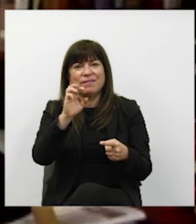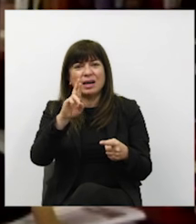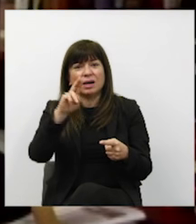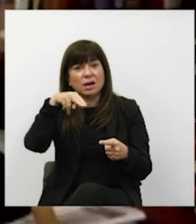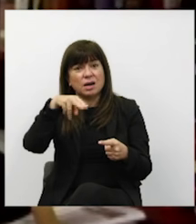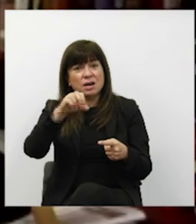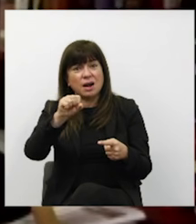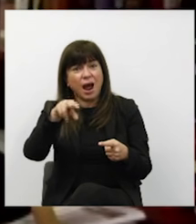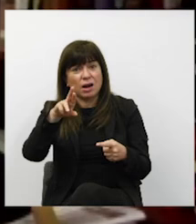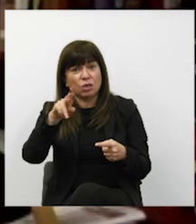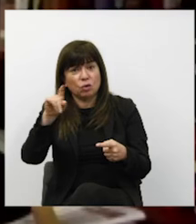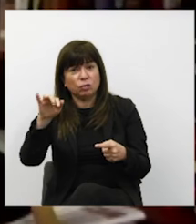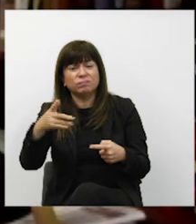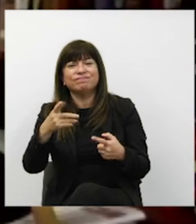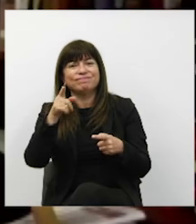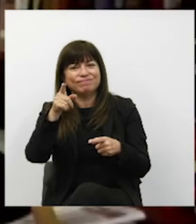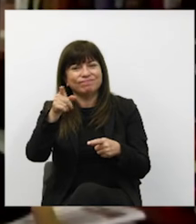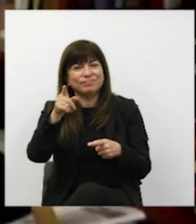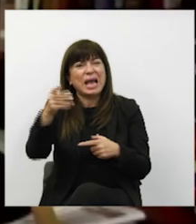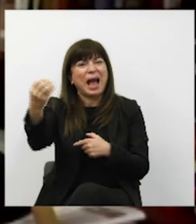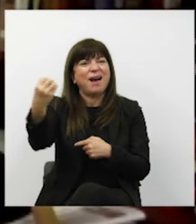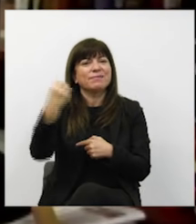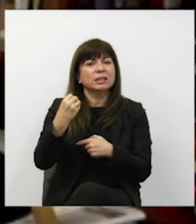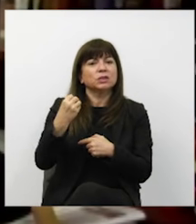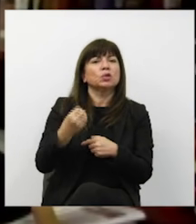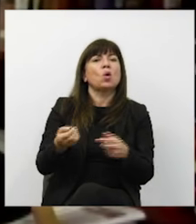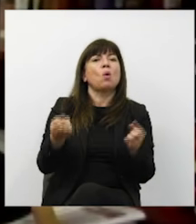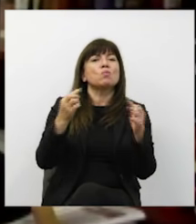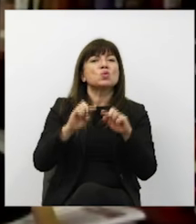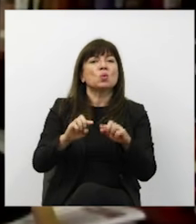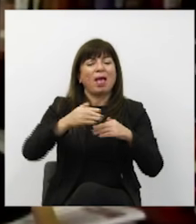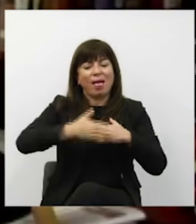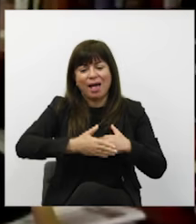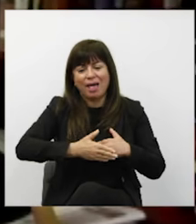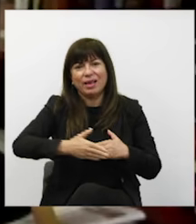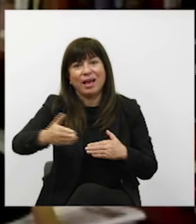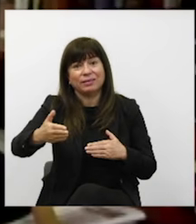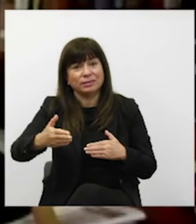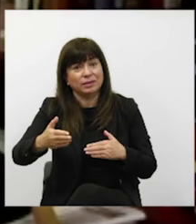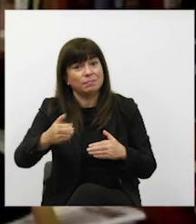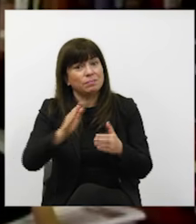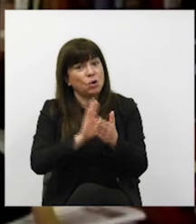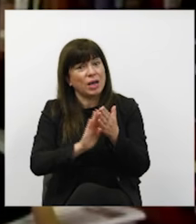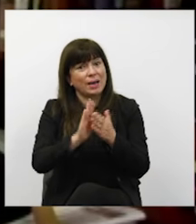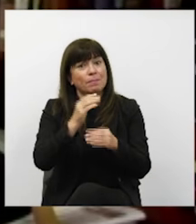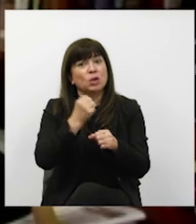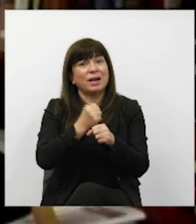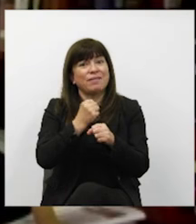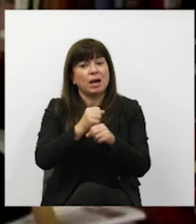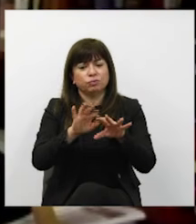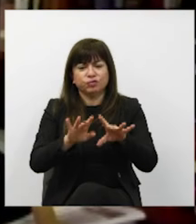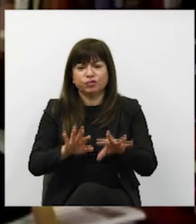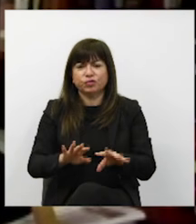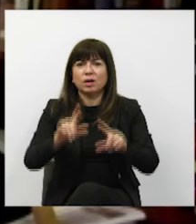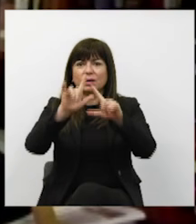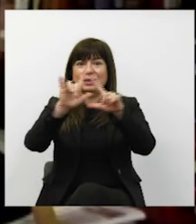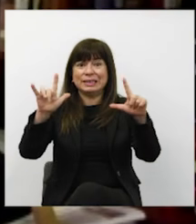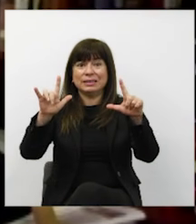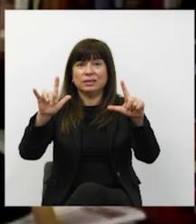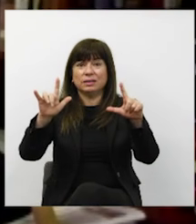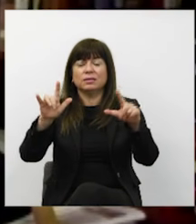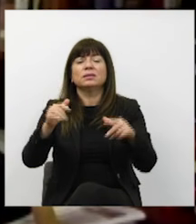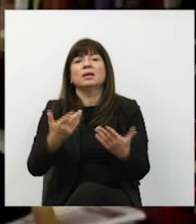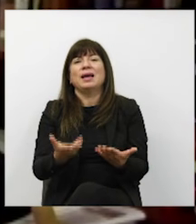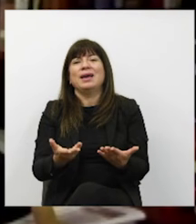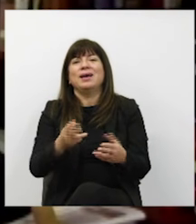ha señalado una posibilidad hacia adelante, por ejemplo, el trabajo a distancia y todo lo demás. Yo